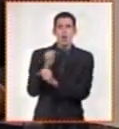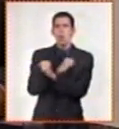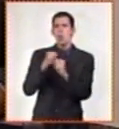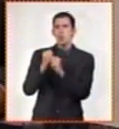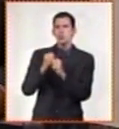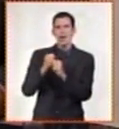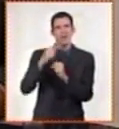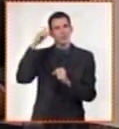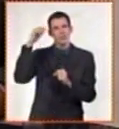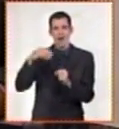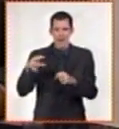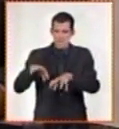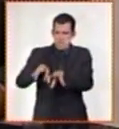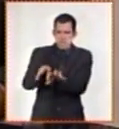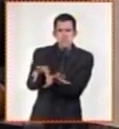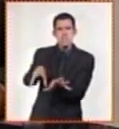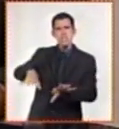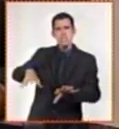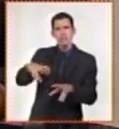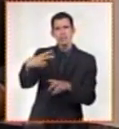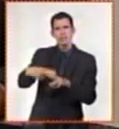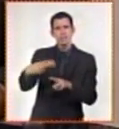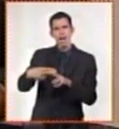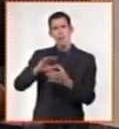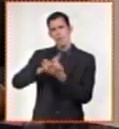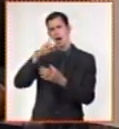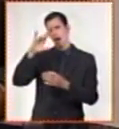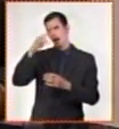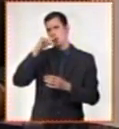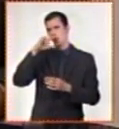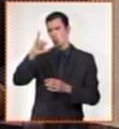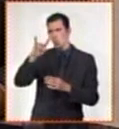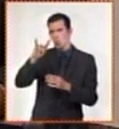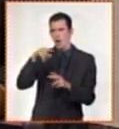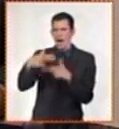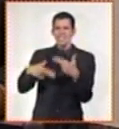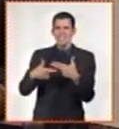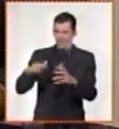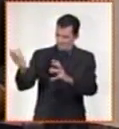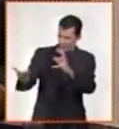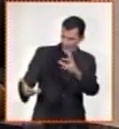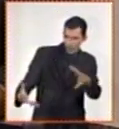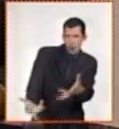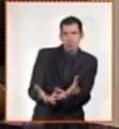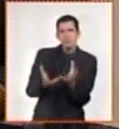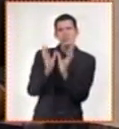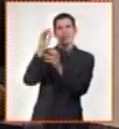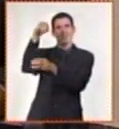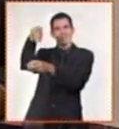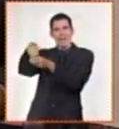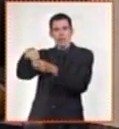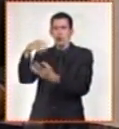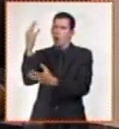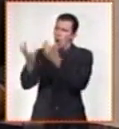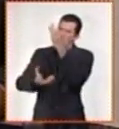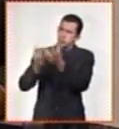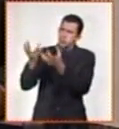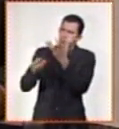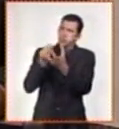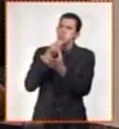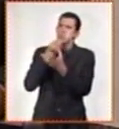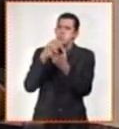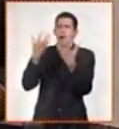como combustible, lo que le hace un proyecto verde que convierte los desechos en tesoros y puede